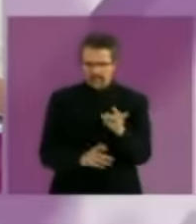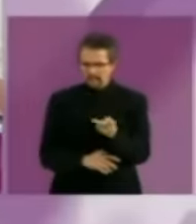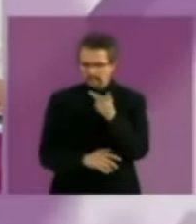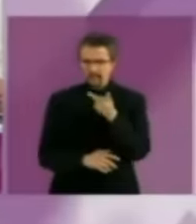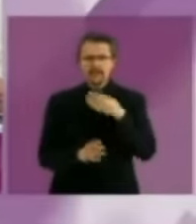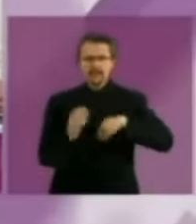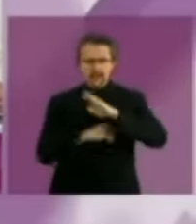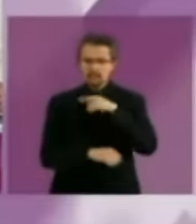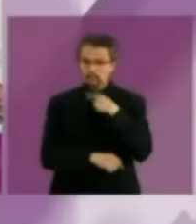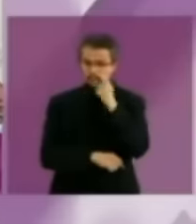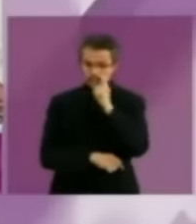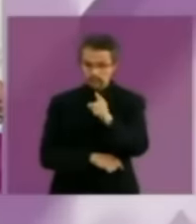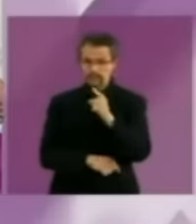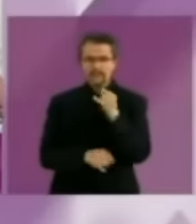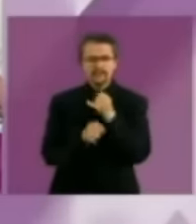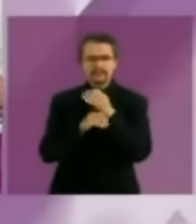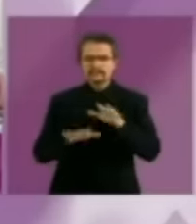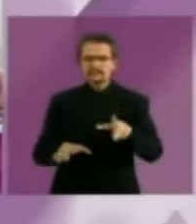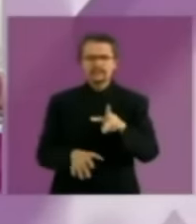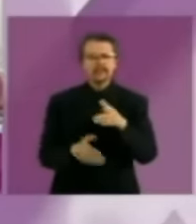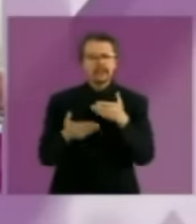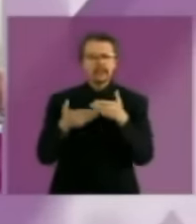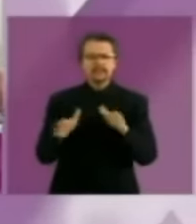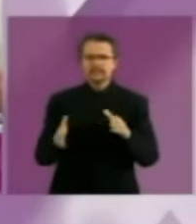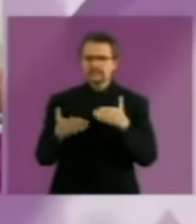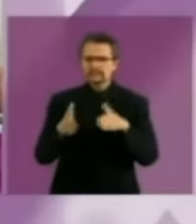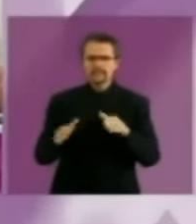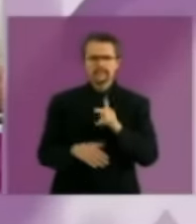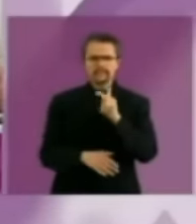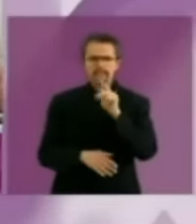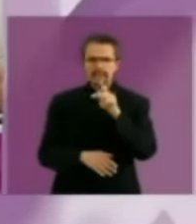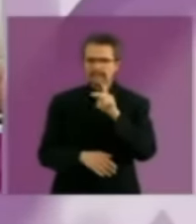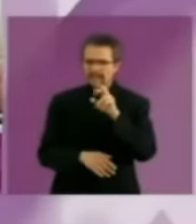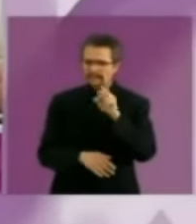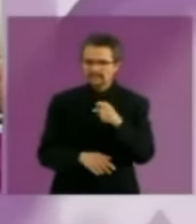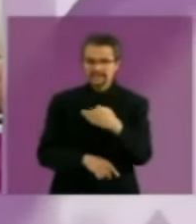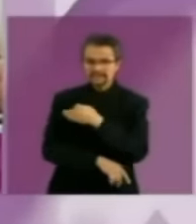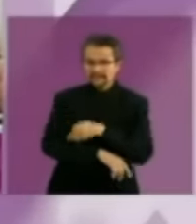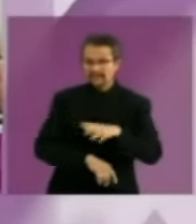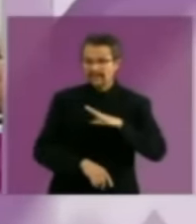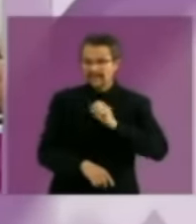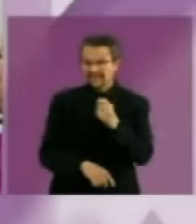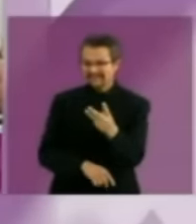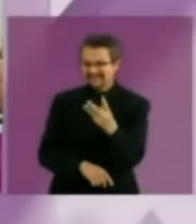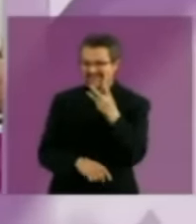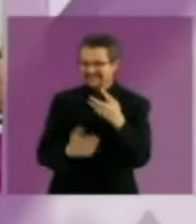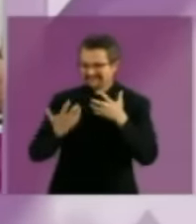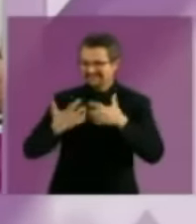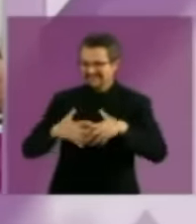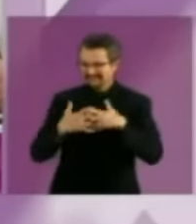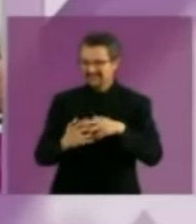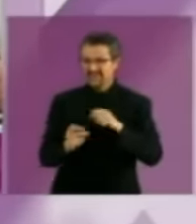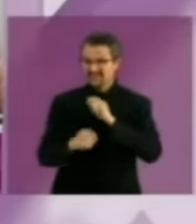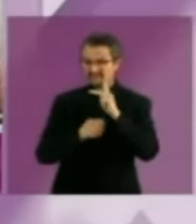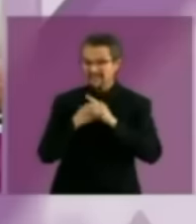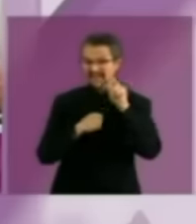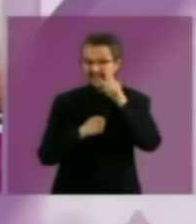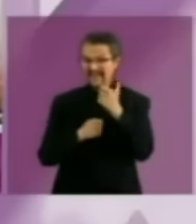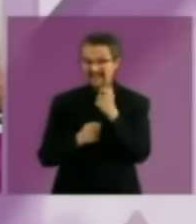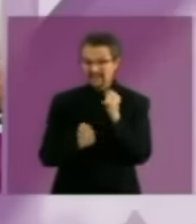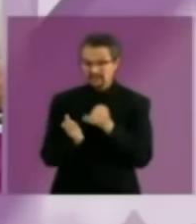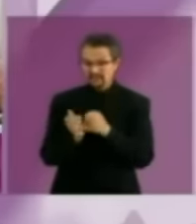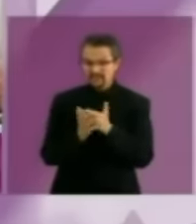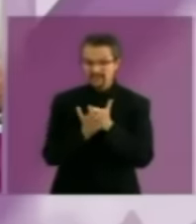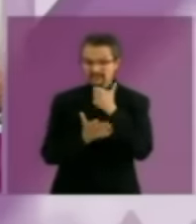tú. O sea, había un listado que le entregaron que todos conocíamos. Era el Repsamen, la línea 12, eran los hijos de AMLO,